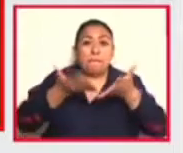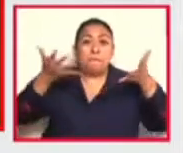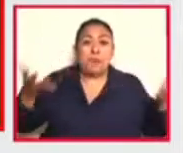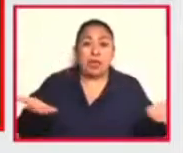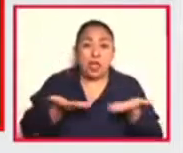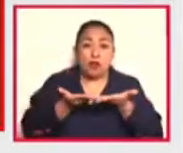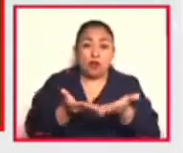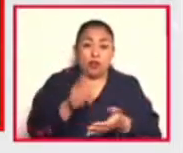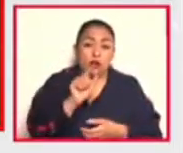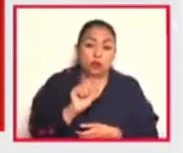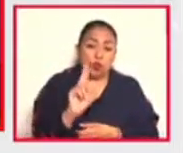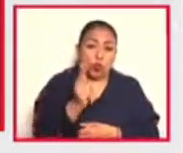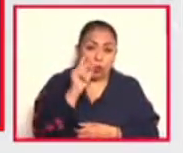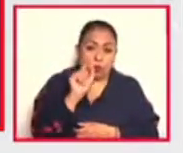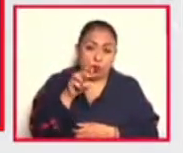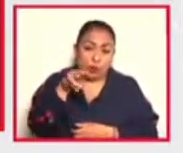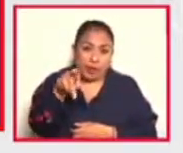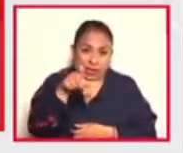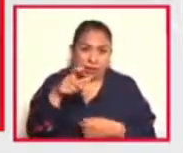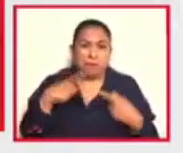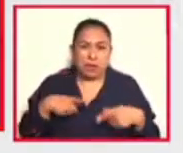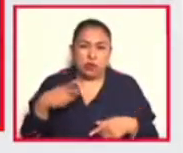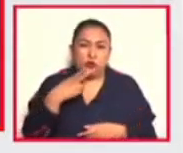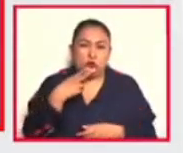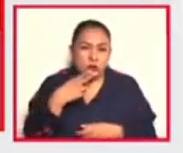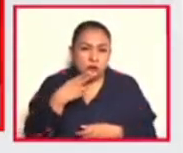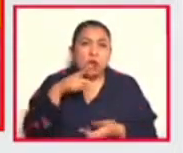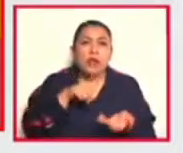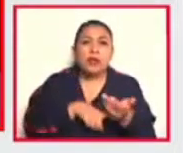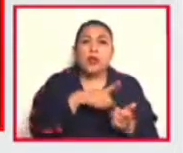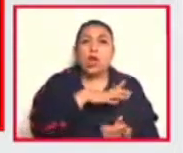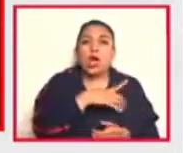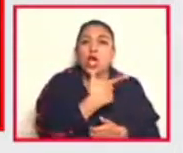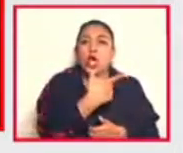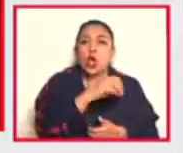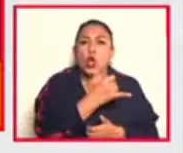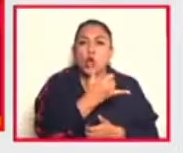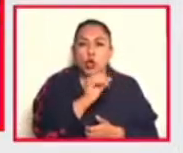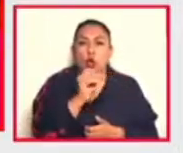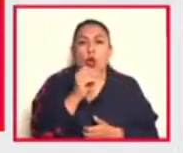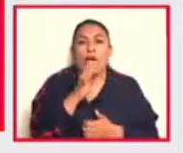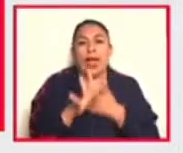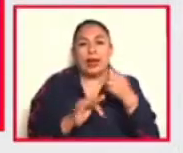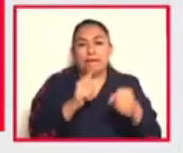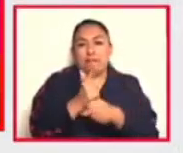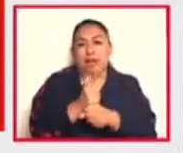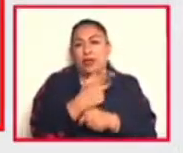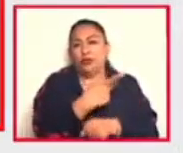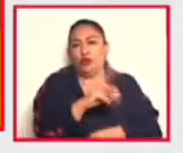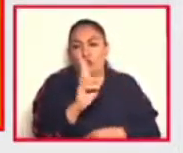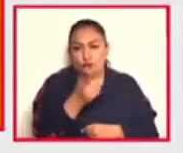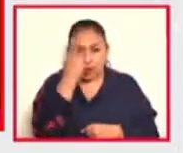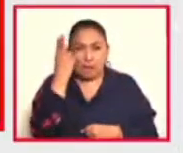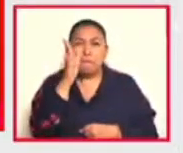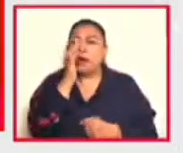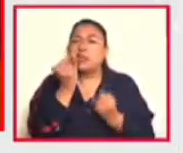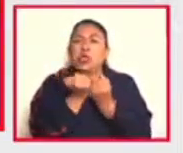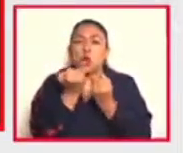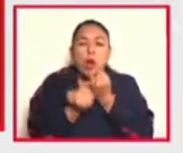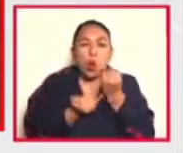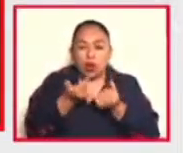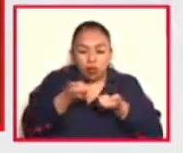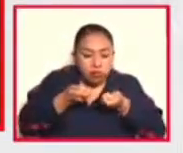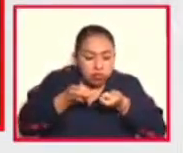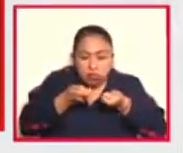megaofrenda.unam.mx, el usuario interactúa con el avatar de Goyo, la mascota de la UNAM, como si fuera un videojuego que va visitando las ofrendas